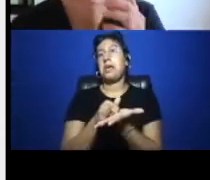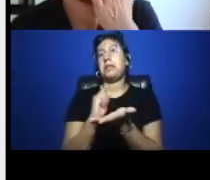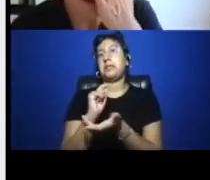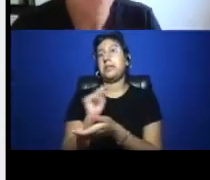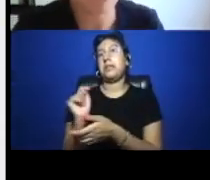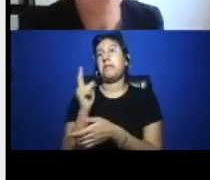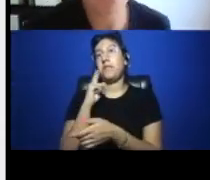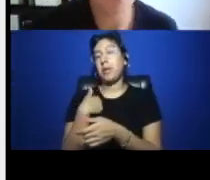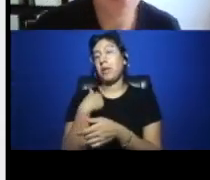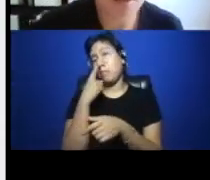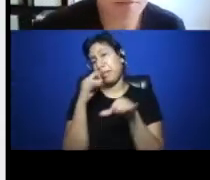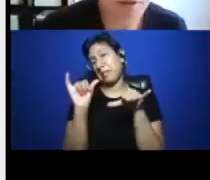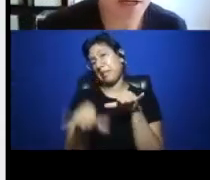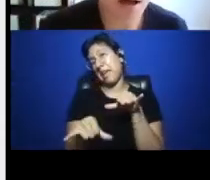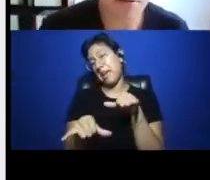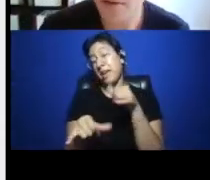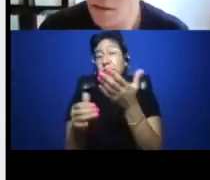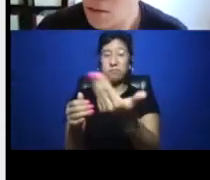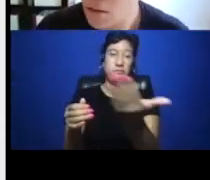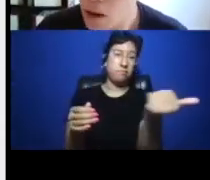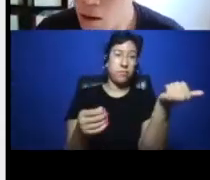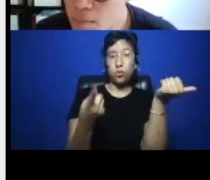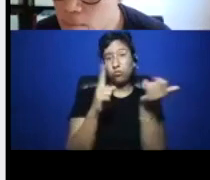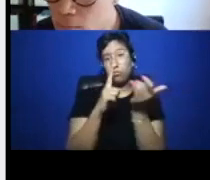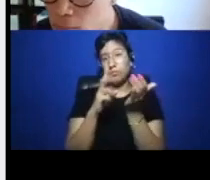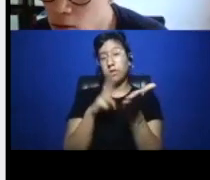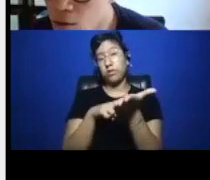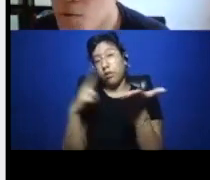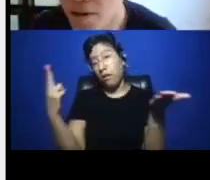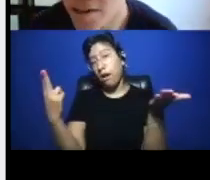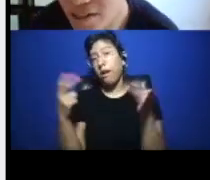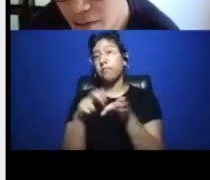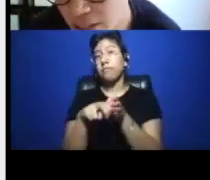Eso es todo para mí. Yo voy a estar aquí, pero me gustaría escuchar.